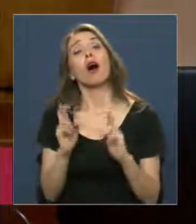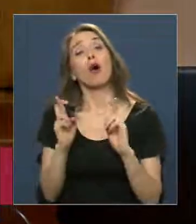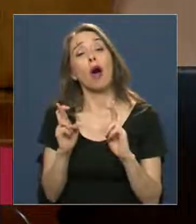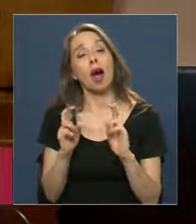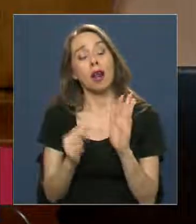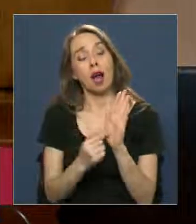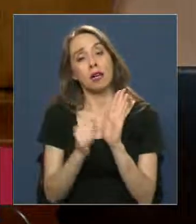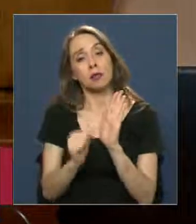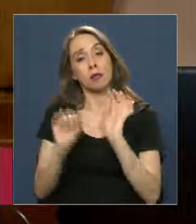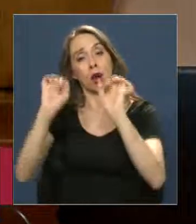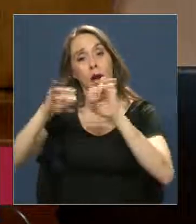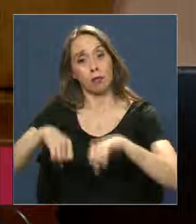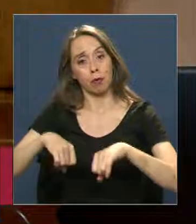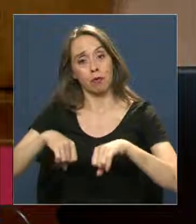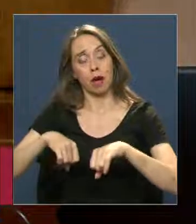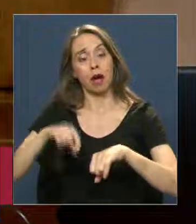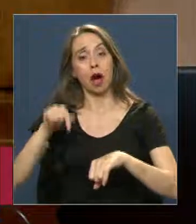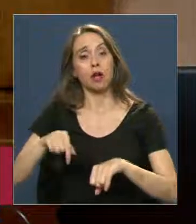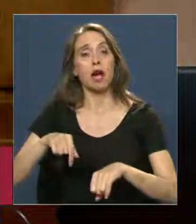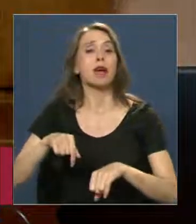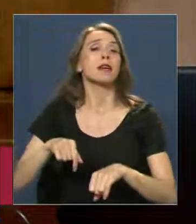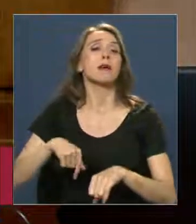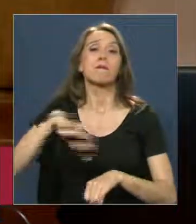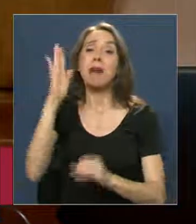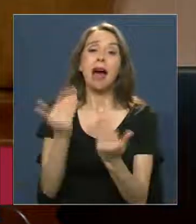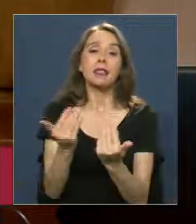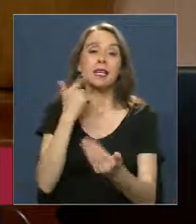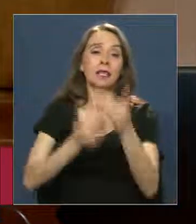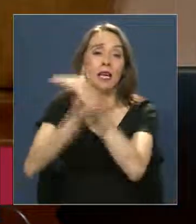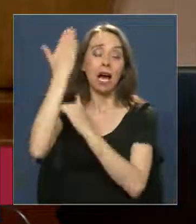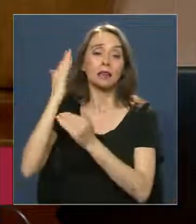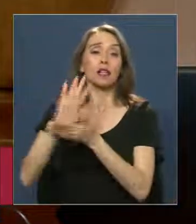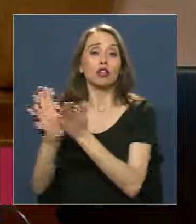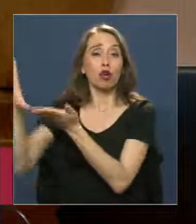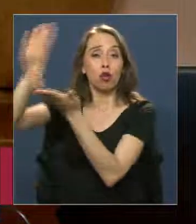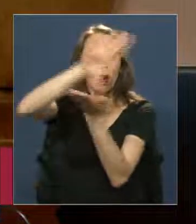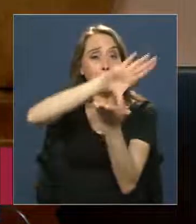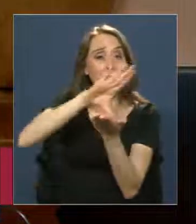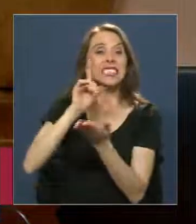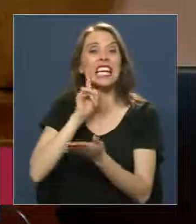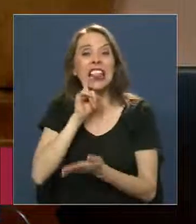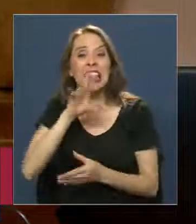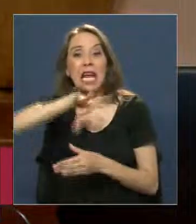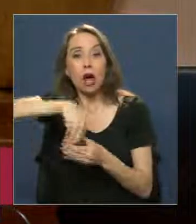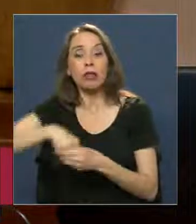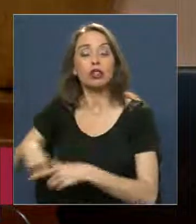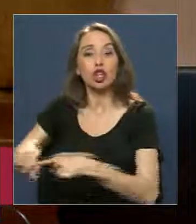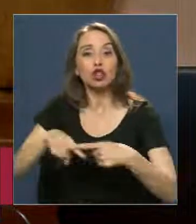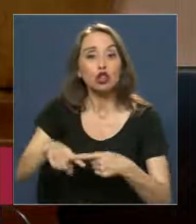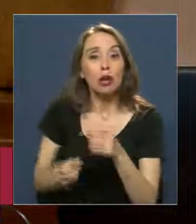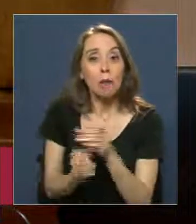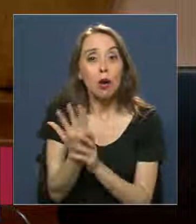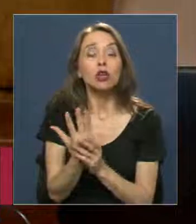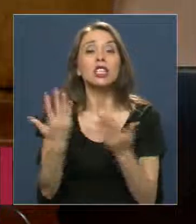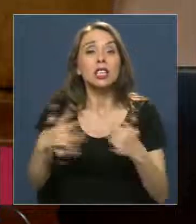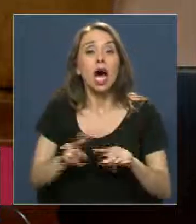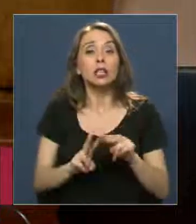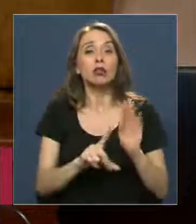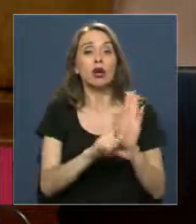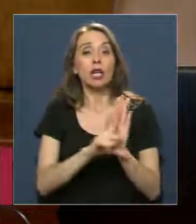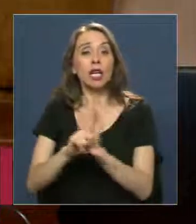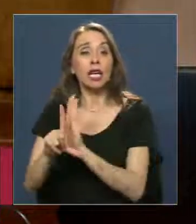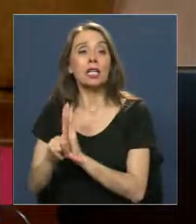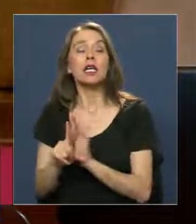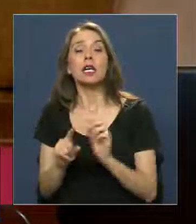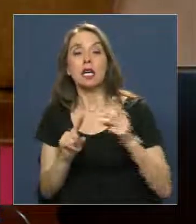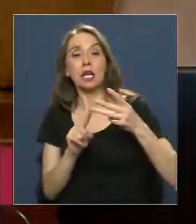aprobar, porque se hace más necesario que nunca. Todas las sociedades modernas han legislado sobre esta materia. No solamente que me refería al